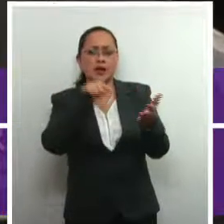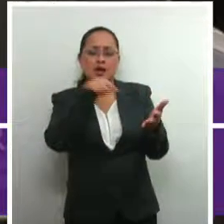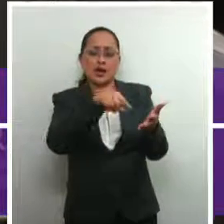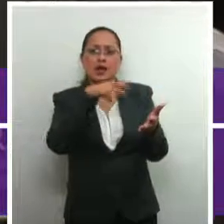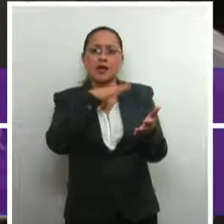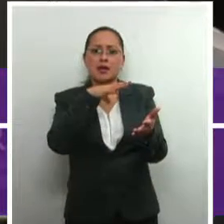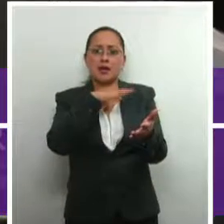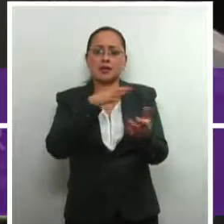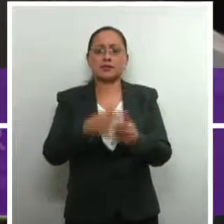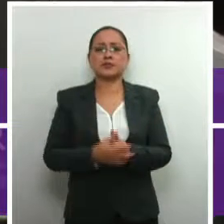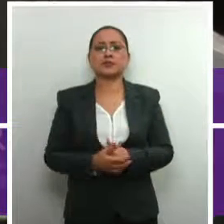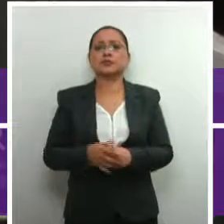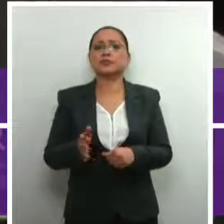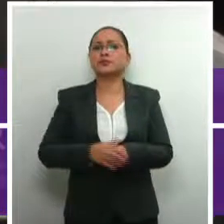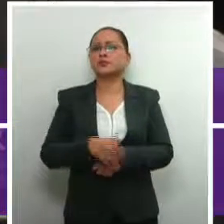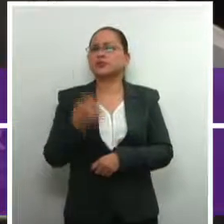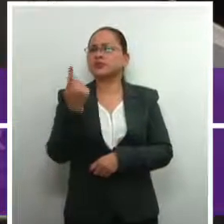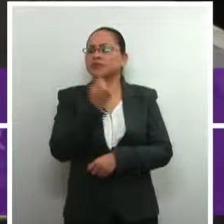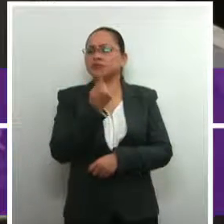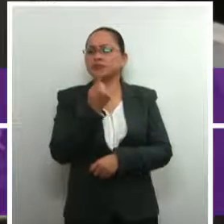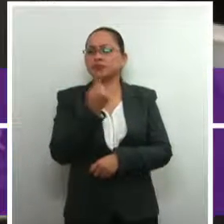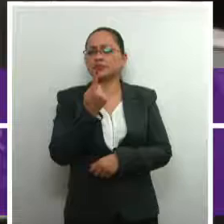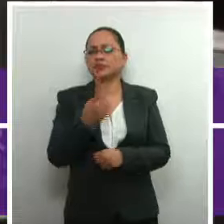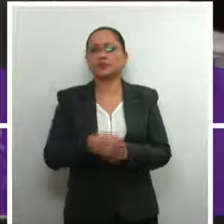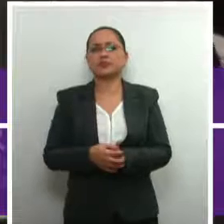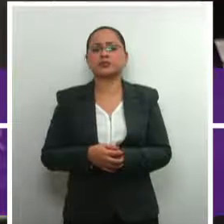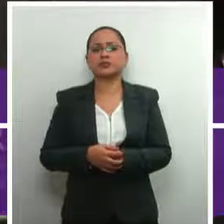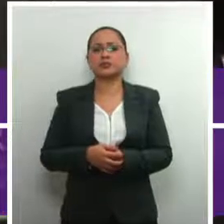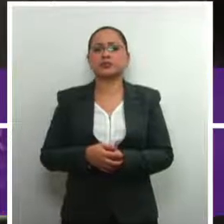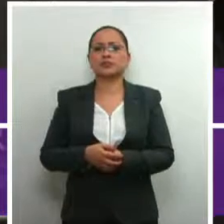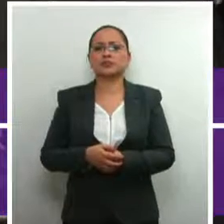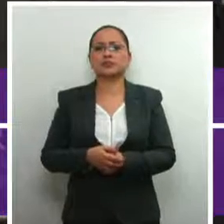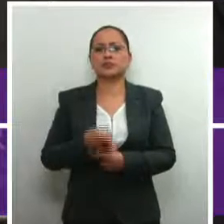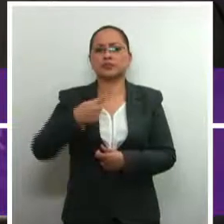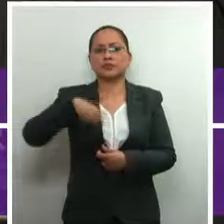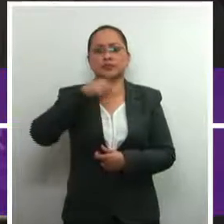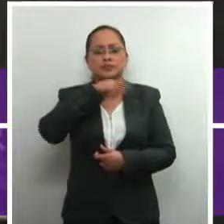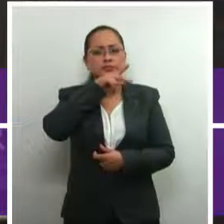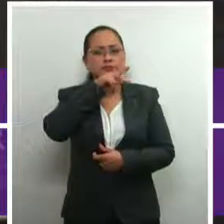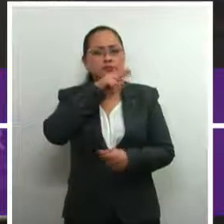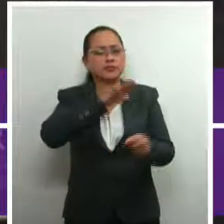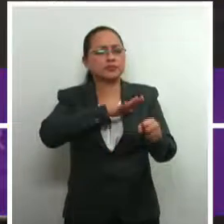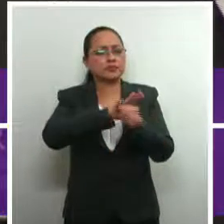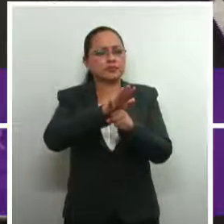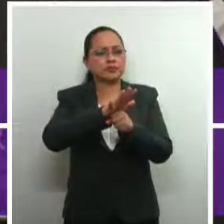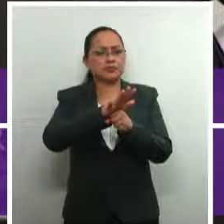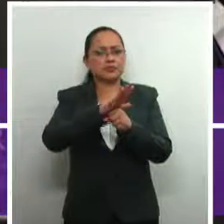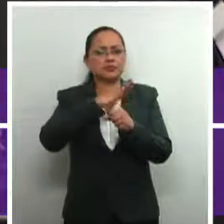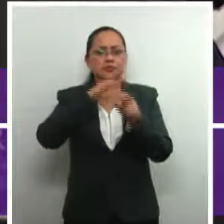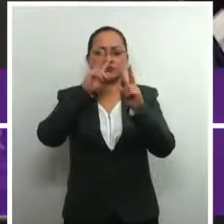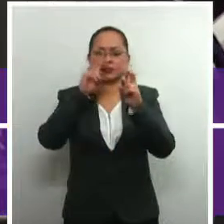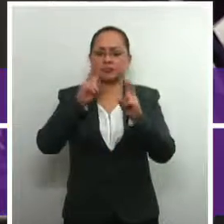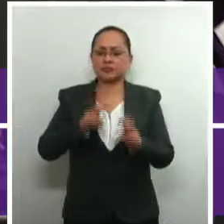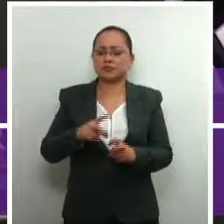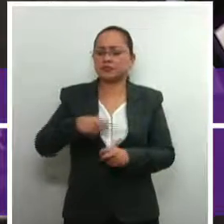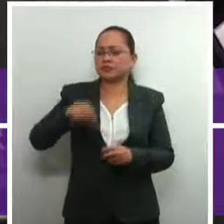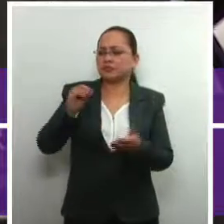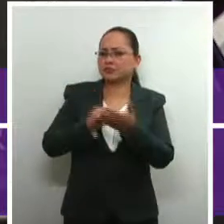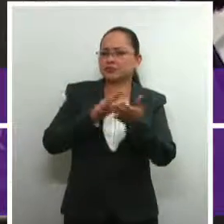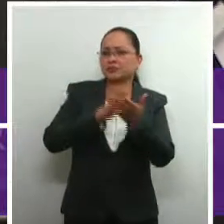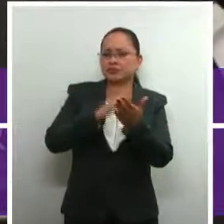y porque, bueno, nos preocupan muchas de las cuestiones que se